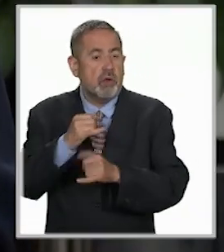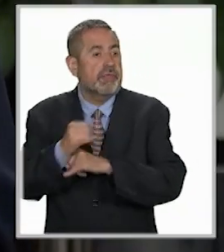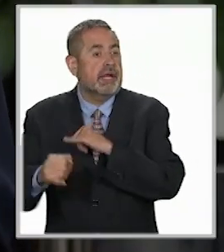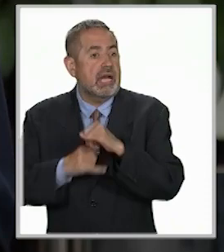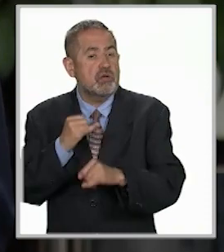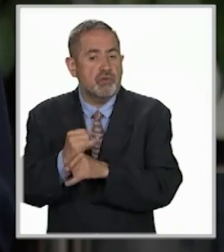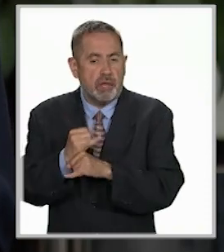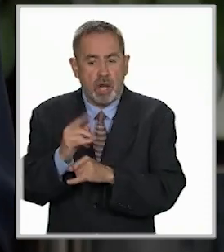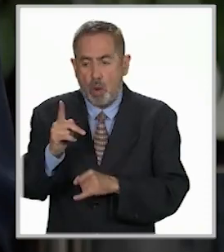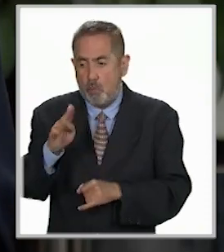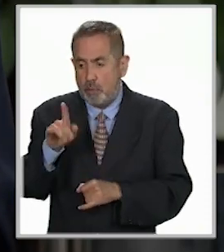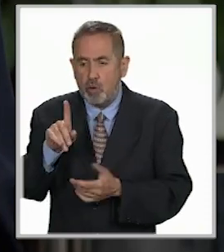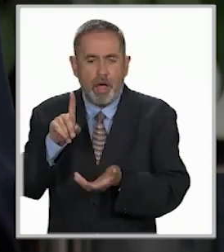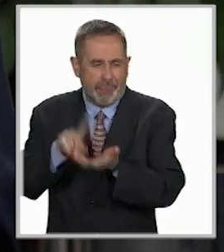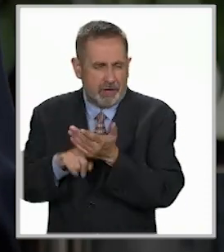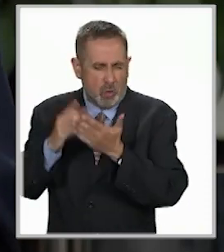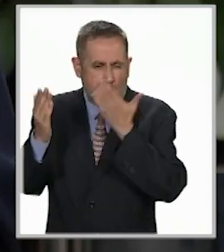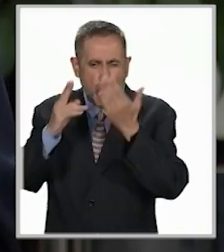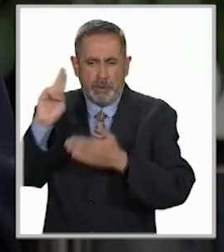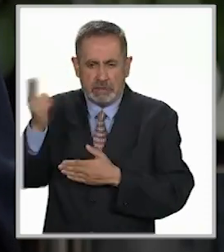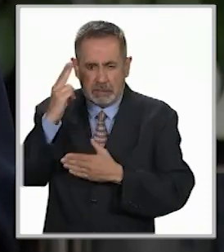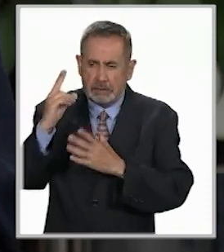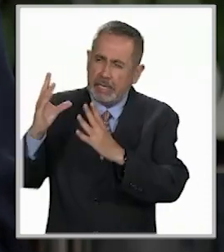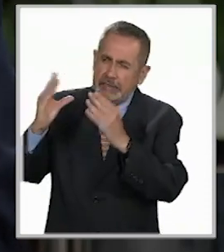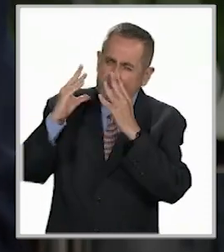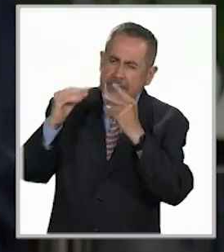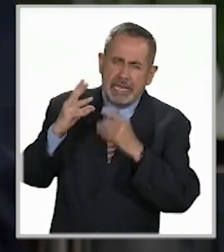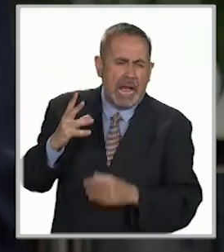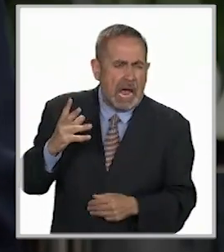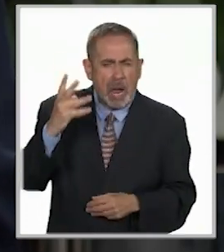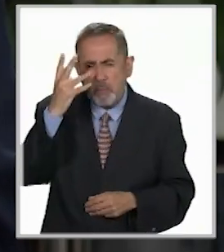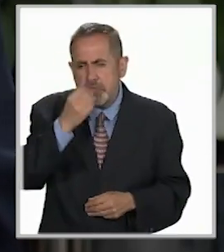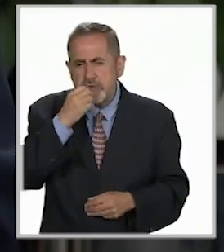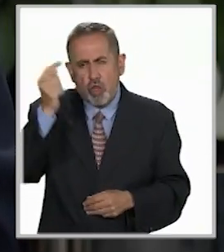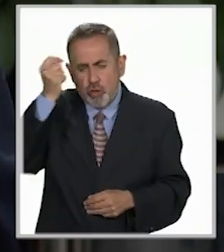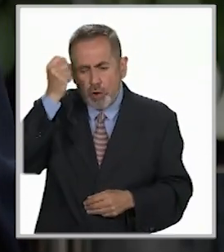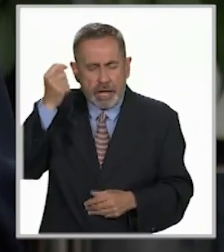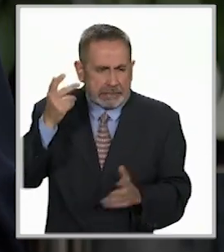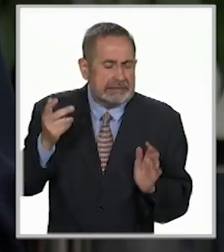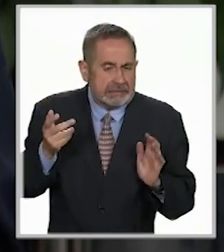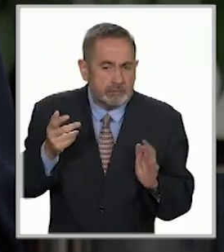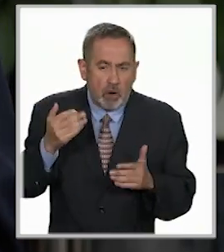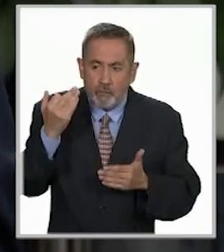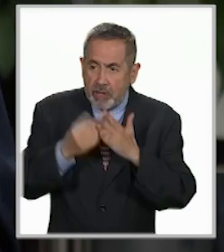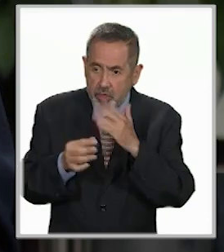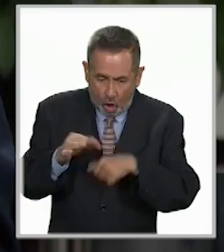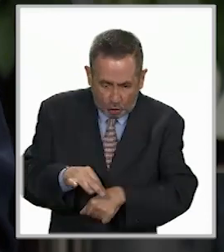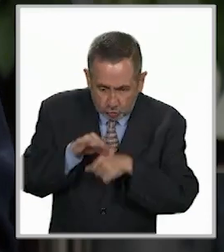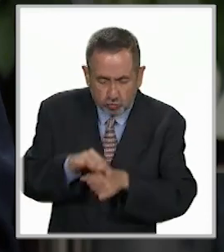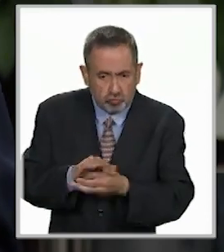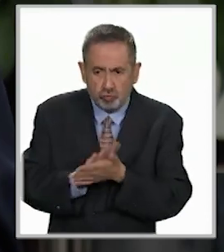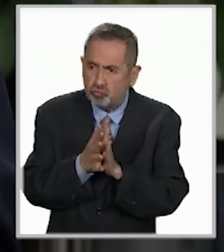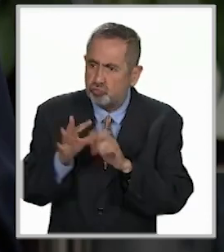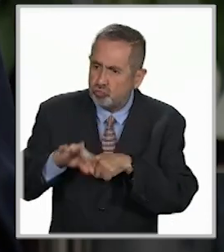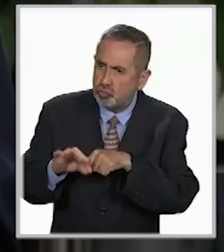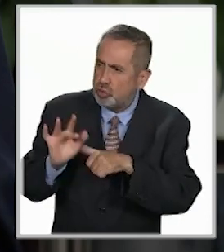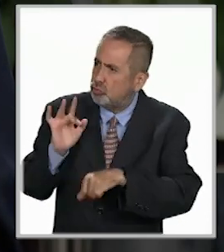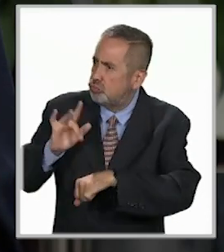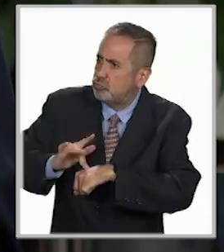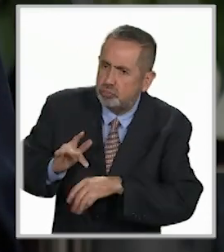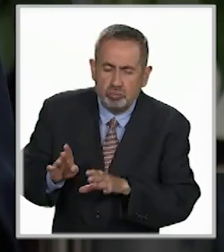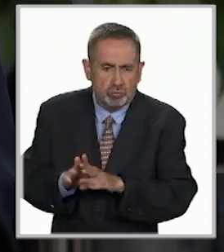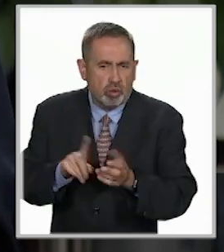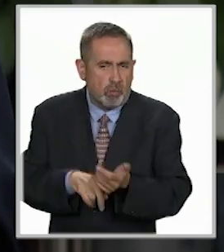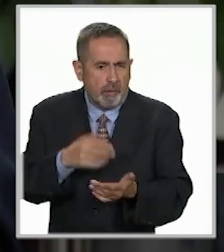materia de Derecho Internacional Público en la licenciatura de Derecho, nos enseñan la teoría, que es bellísima, pero no nos enseñan cómo aplicarlo. Y cómo